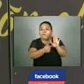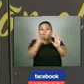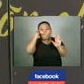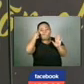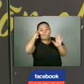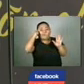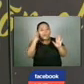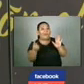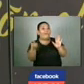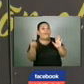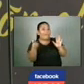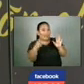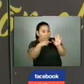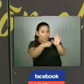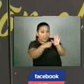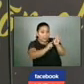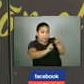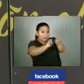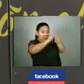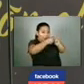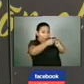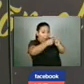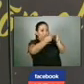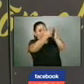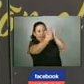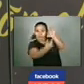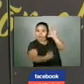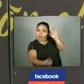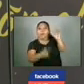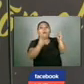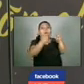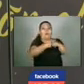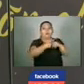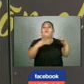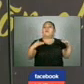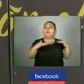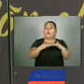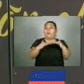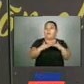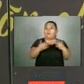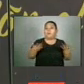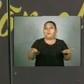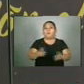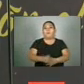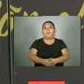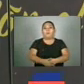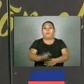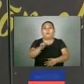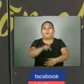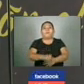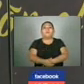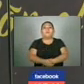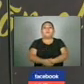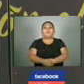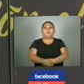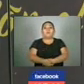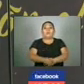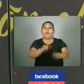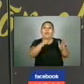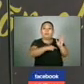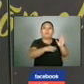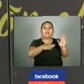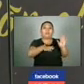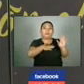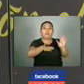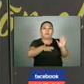conciencia que al modificar ese artículo se van a modificar otros dentro del universo constitucional. Y ahí es donde se han